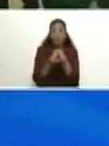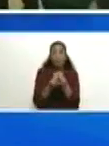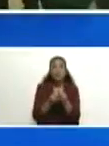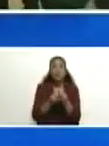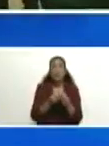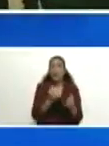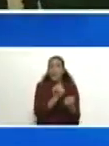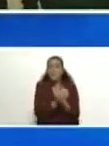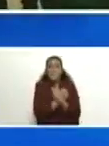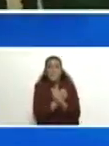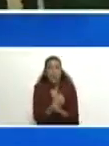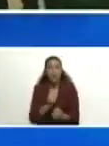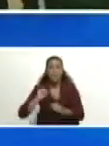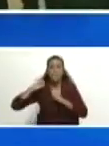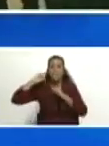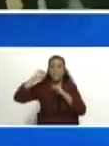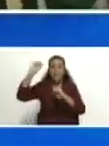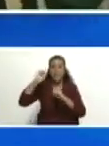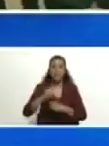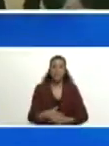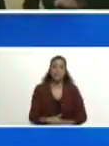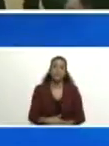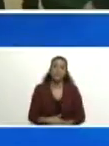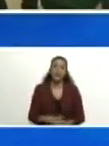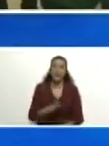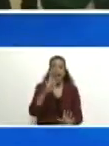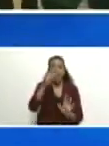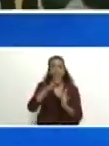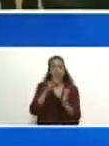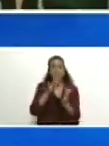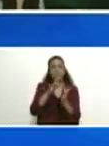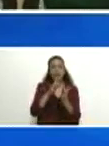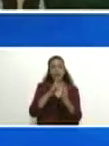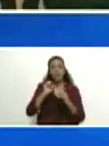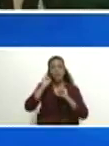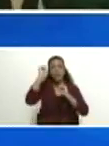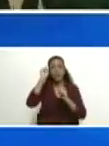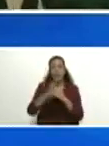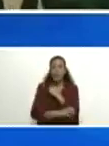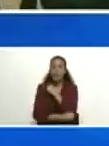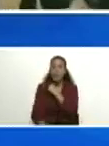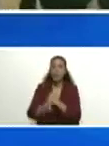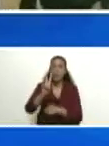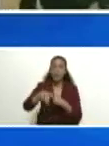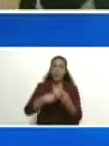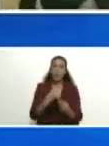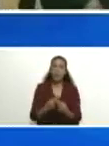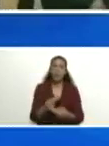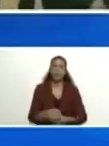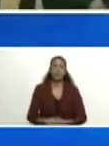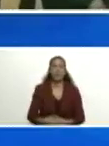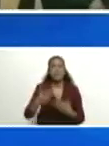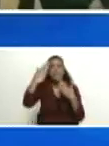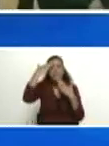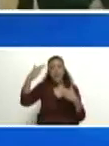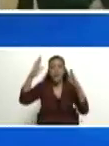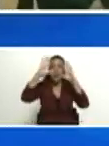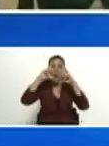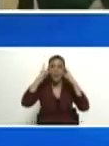cada latido, ¡venceremos! Adelante, presidente. ¡Leales siempre! ¡Traidores nunca! Saludos a La Guaira,